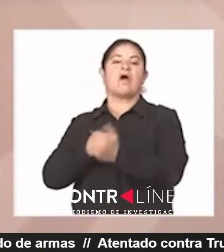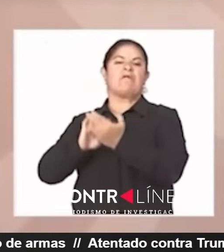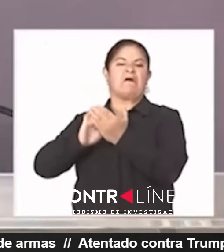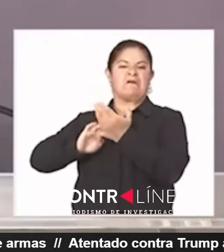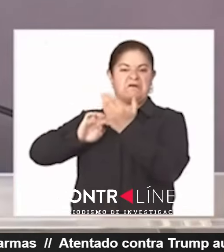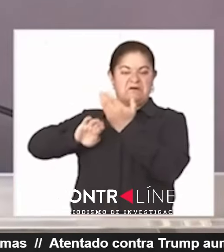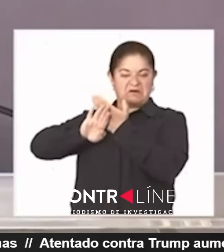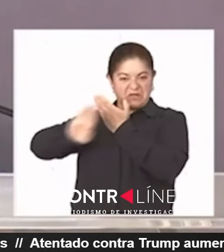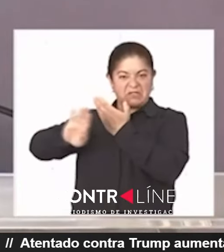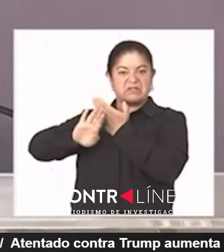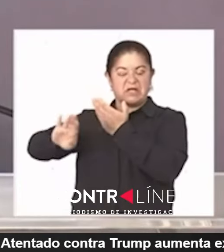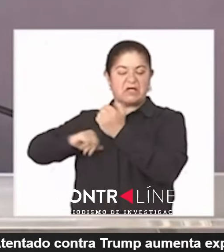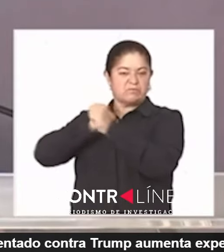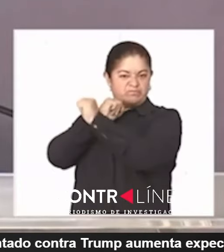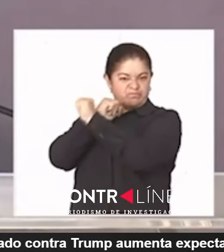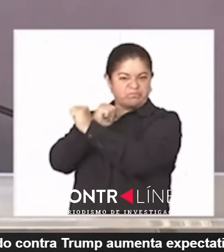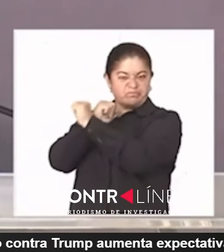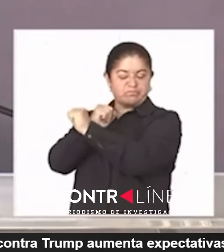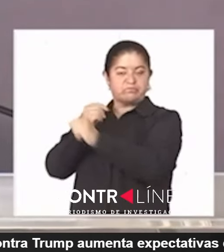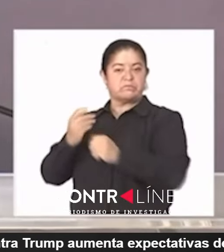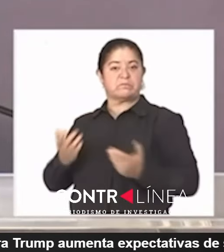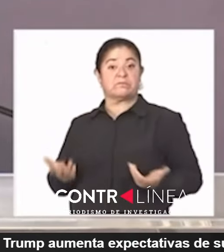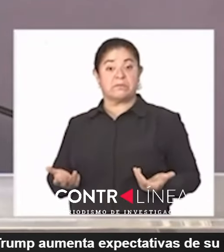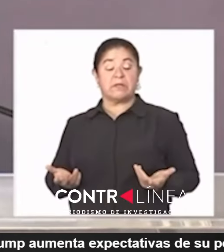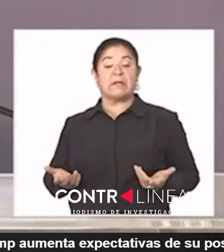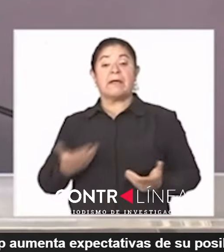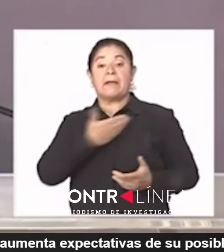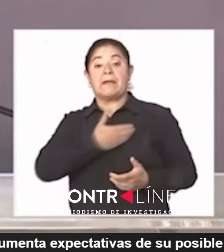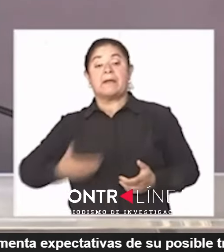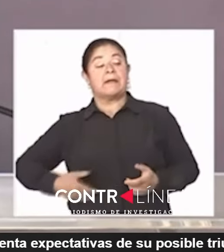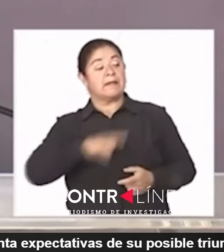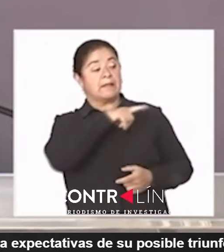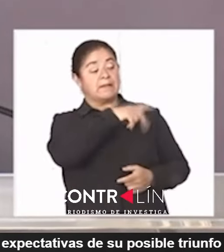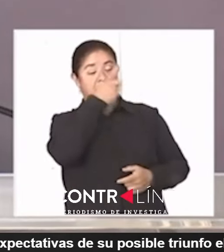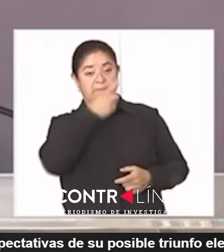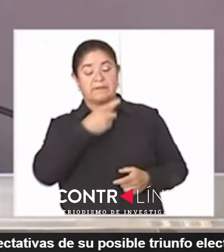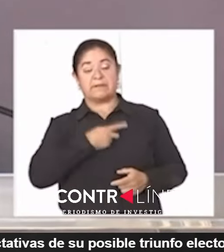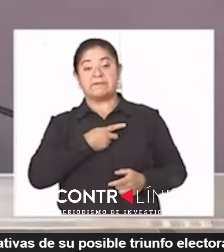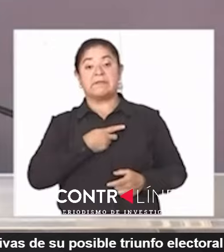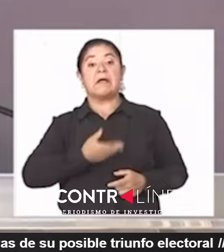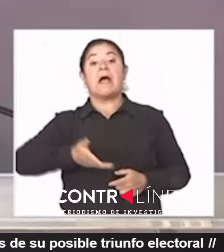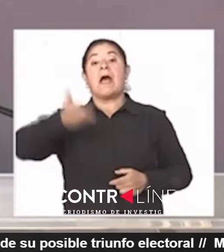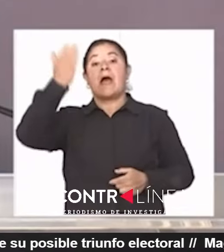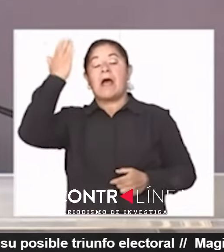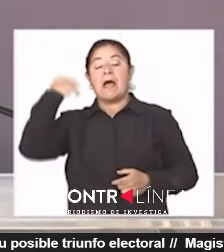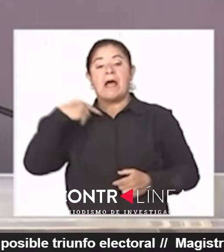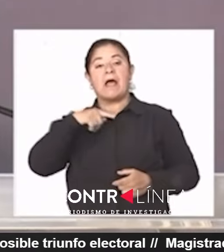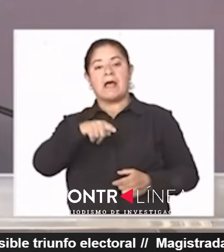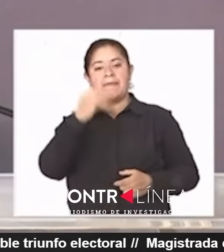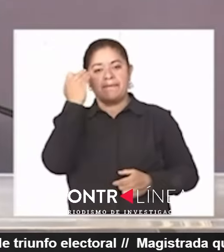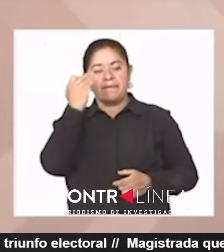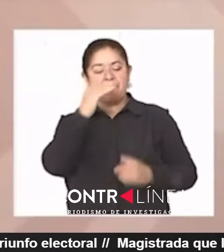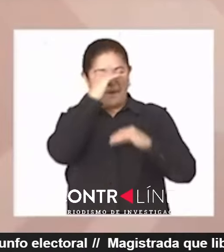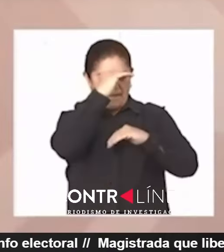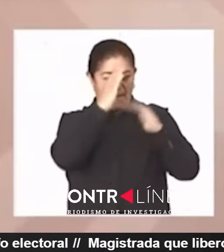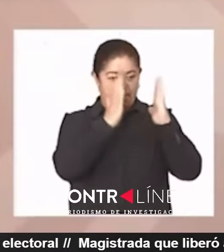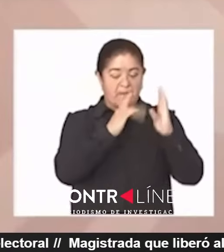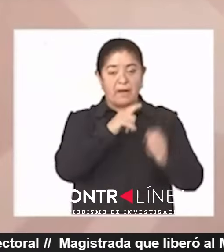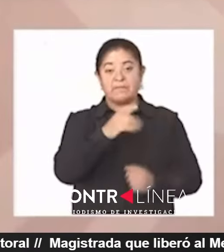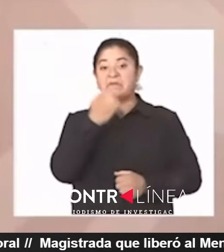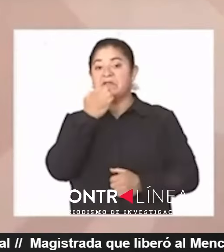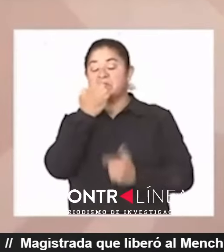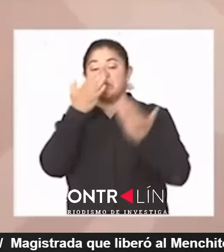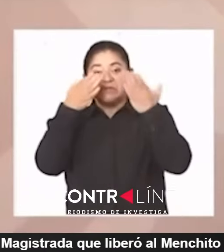Imagínense ustedes, el presidente siempre menciona que durante la época neoliberal cerraron